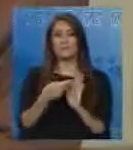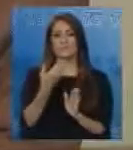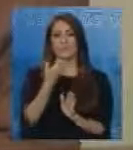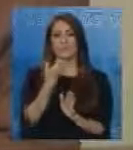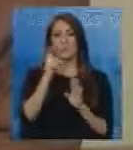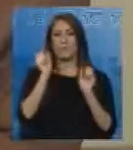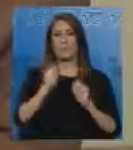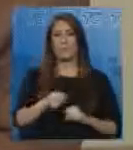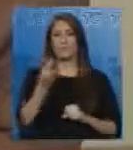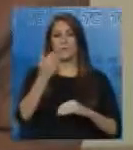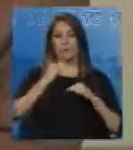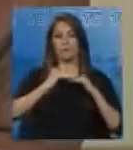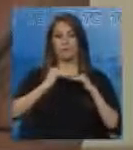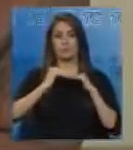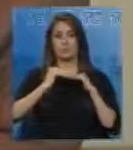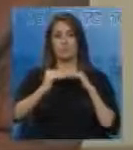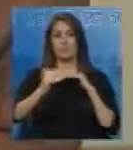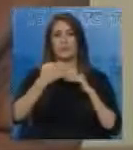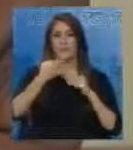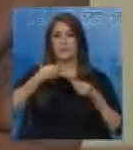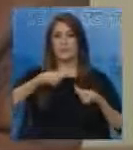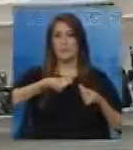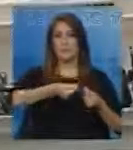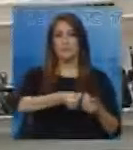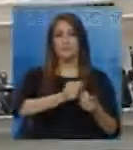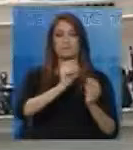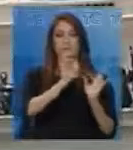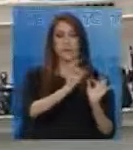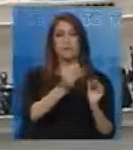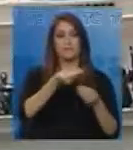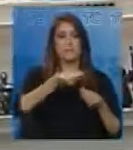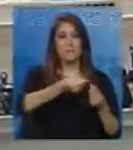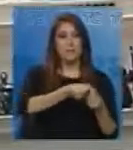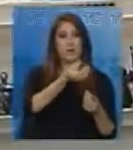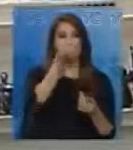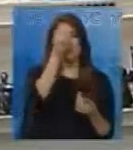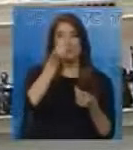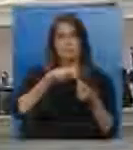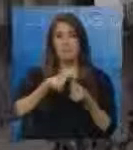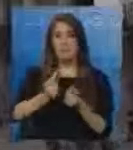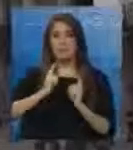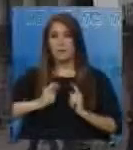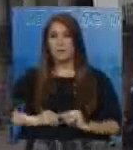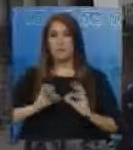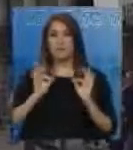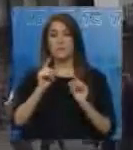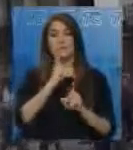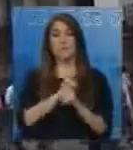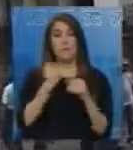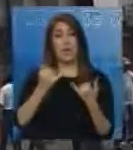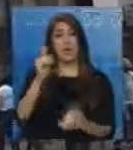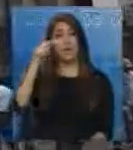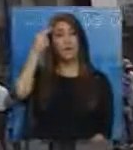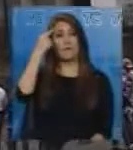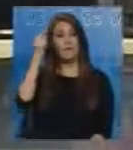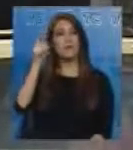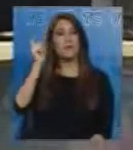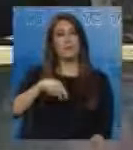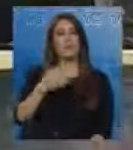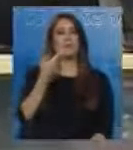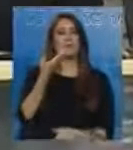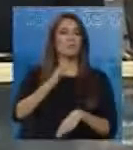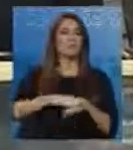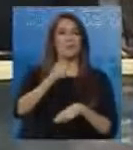haber mantenido la inversión en estas áreas. Además, el gobierno ecuatoriano ha adoptado medidas para evitar la salida de